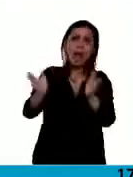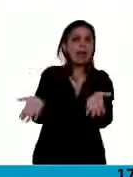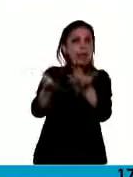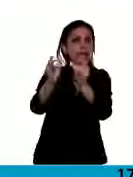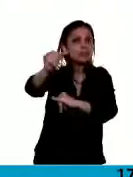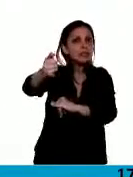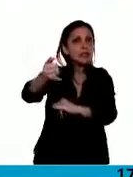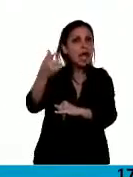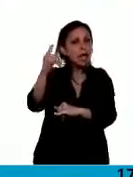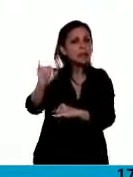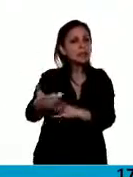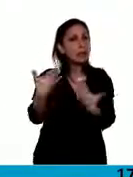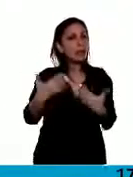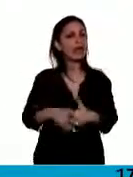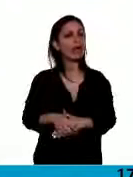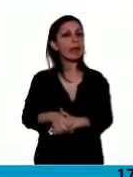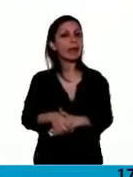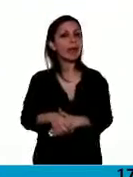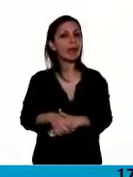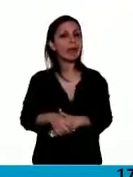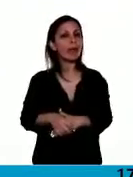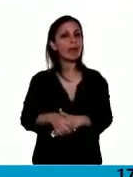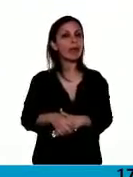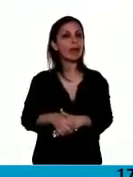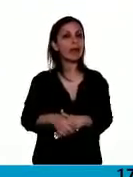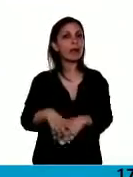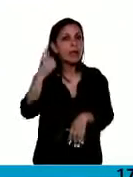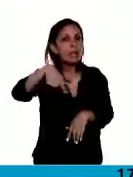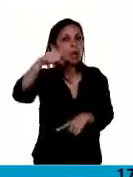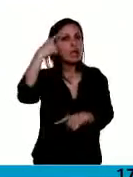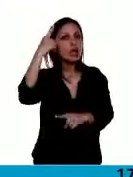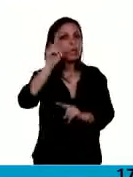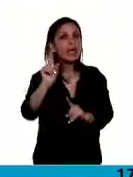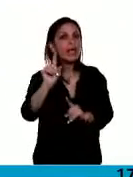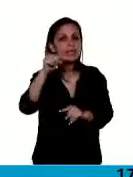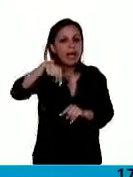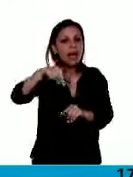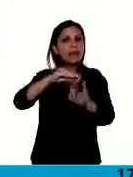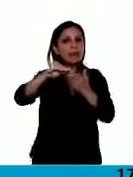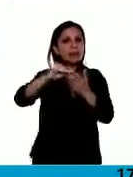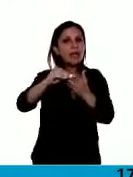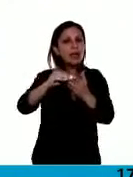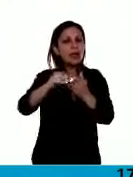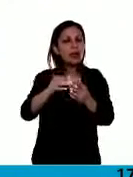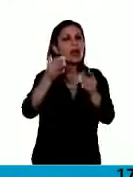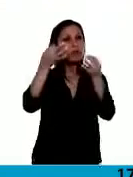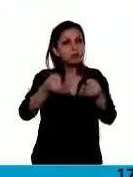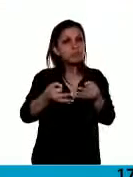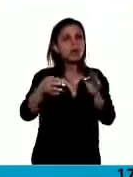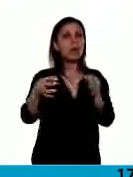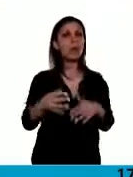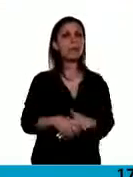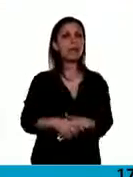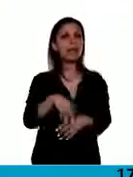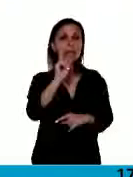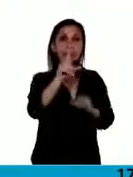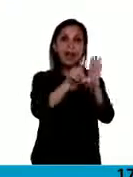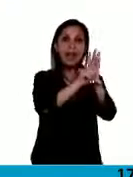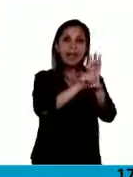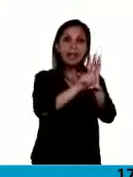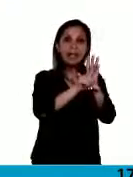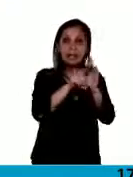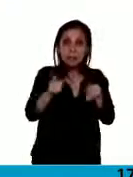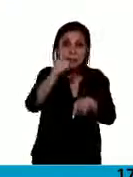hábitat. Ni siquiera pretenden, desde esta Cámara, hacer cumplir esa ley que esta misma Cámara